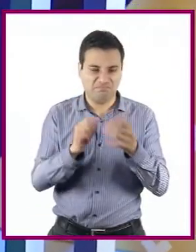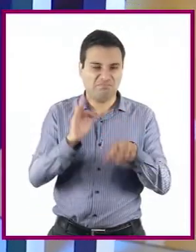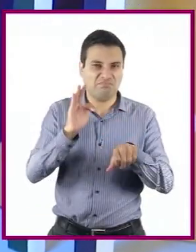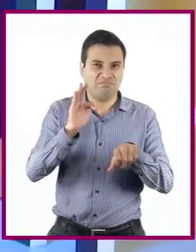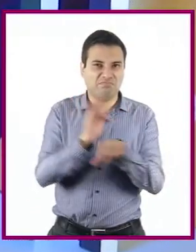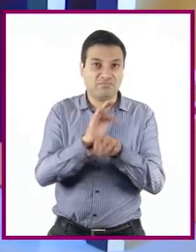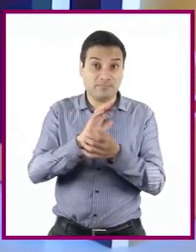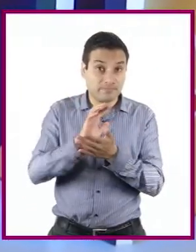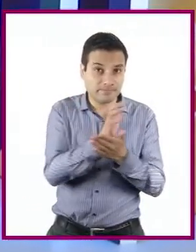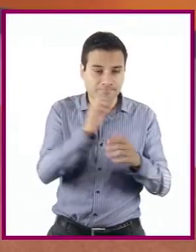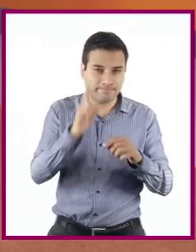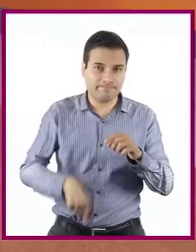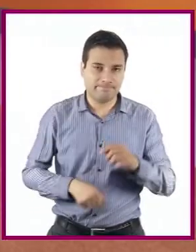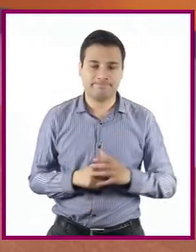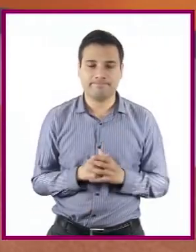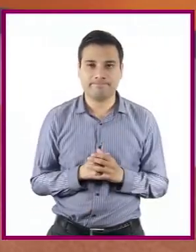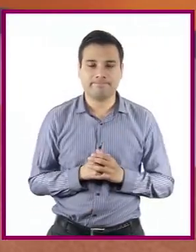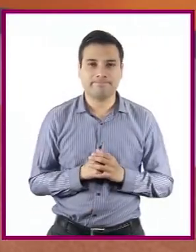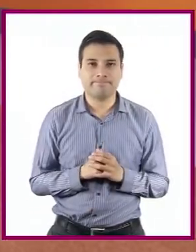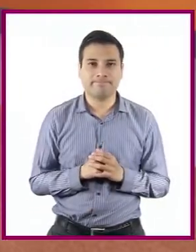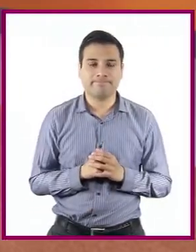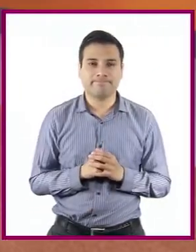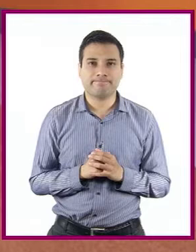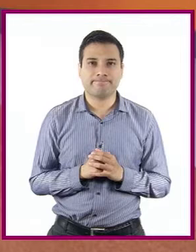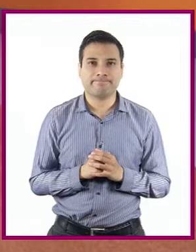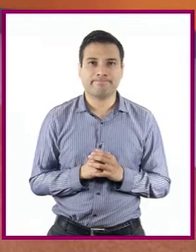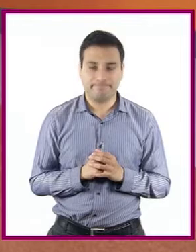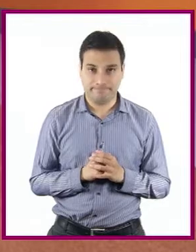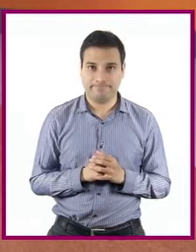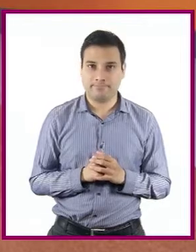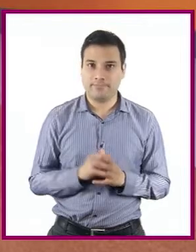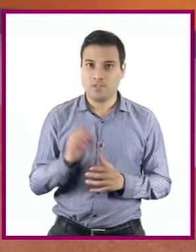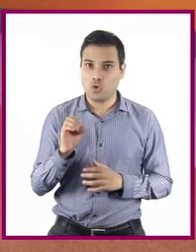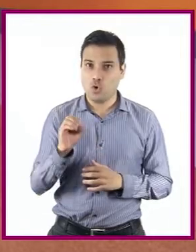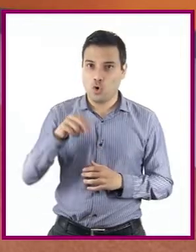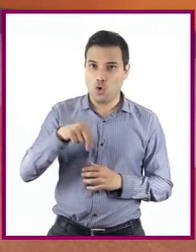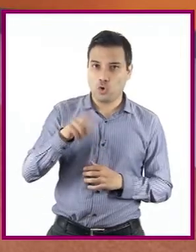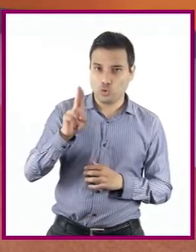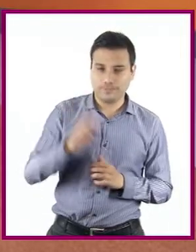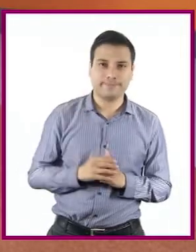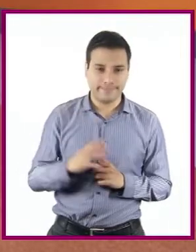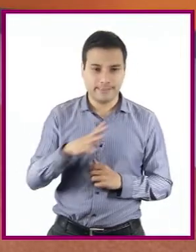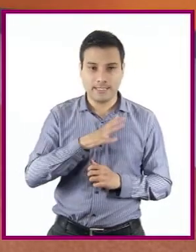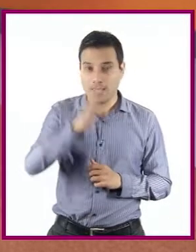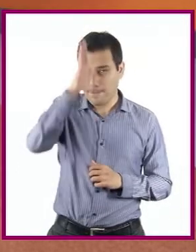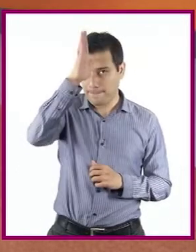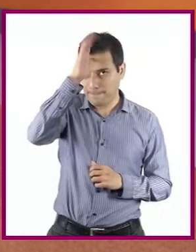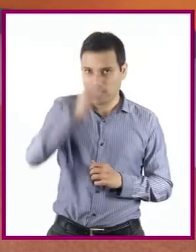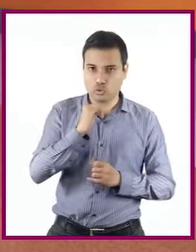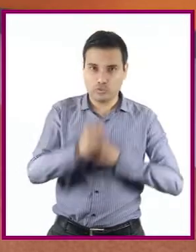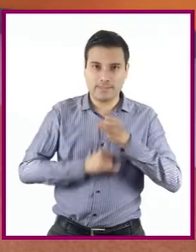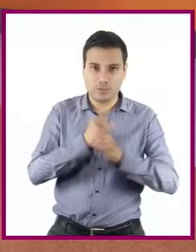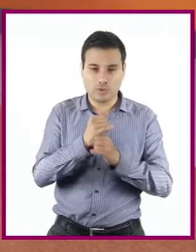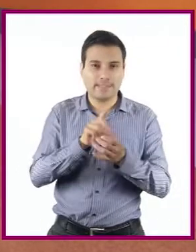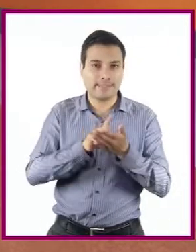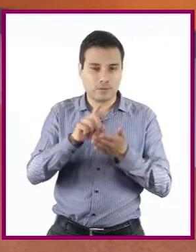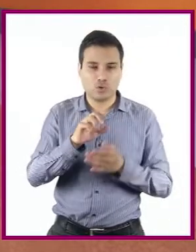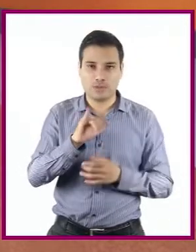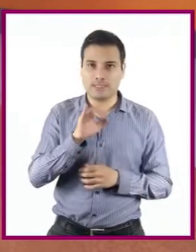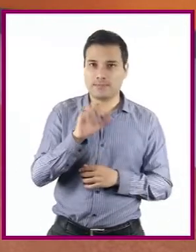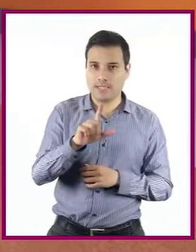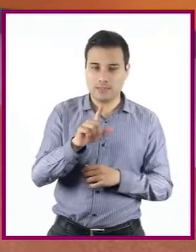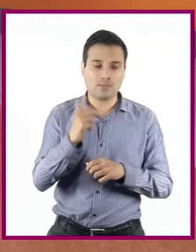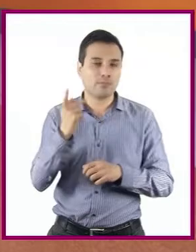de discriminación. La Organización de las Naciones Unidas ha establecido el Pacto Internacional de Derechos Civiles y